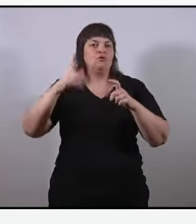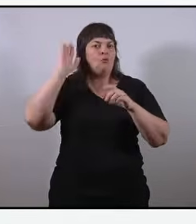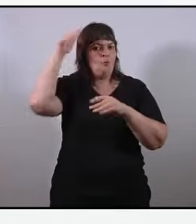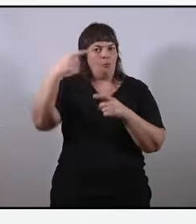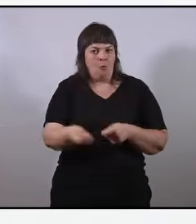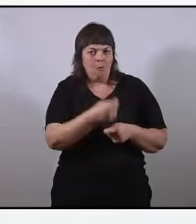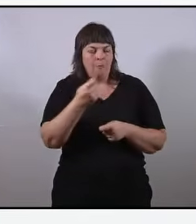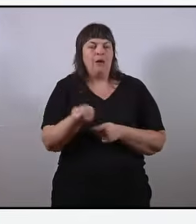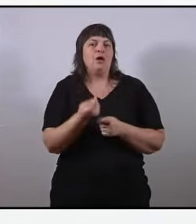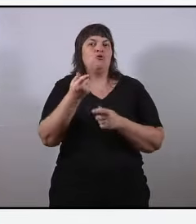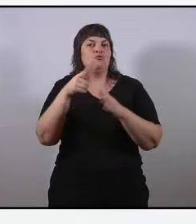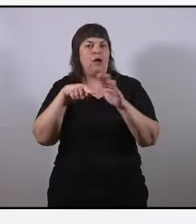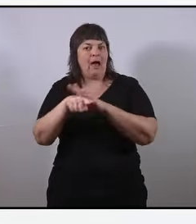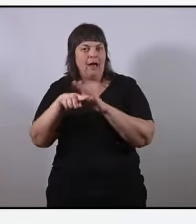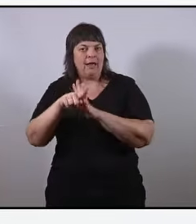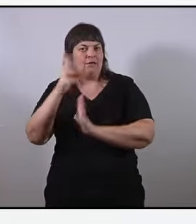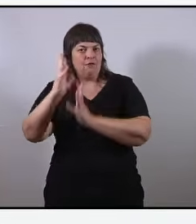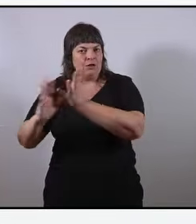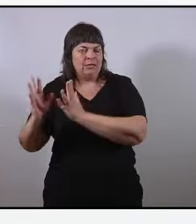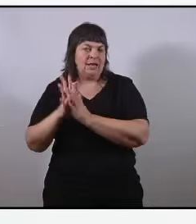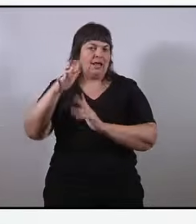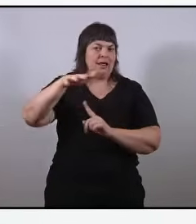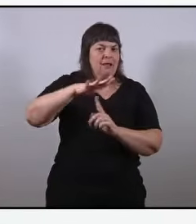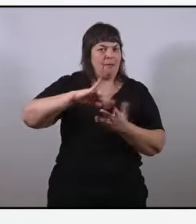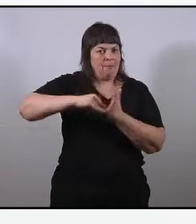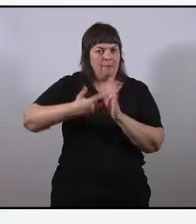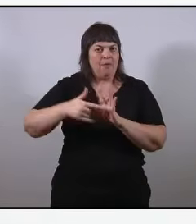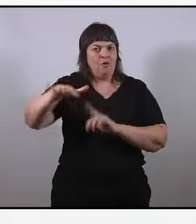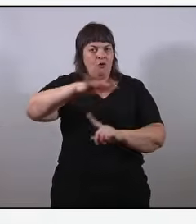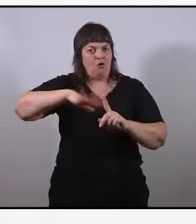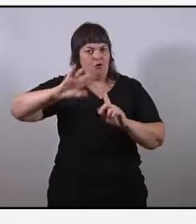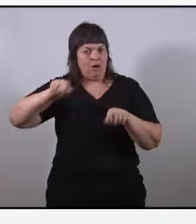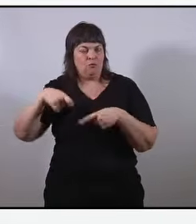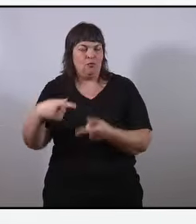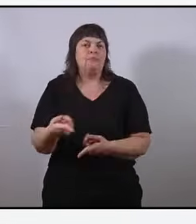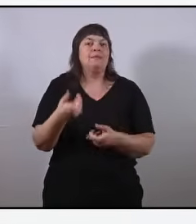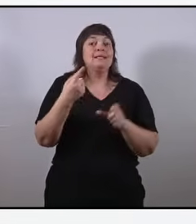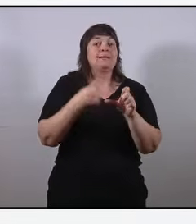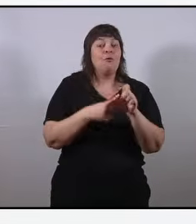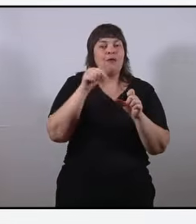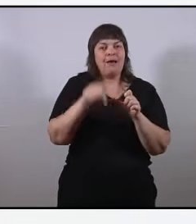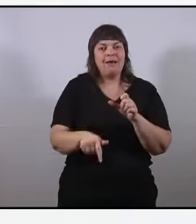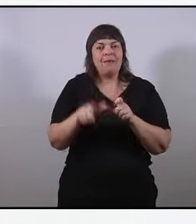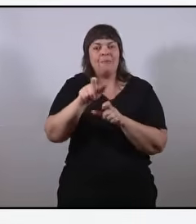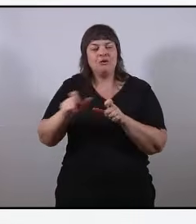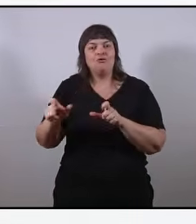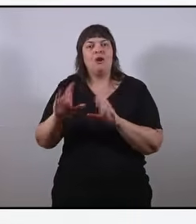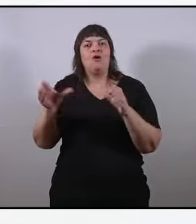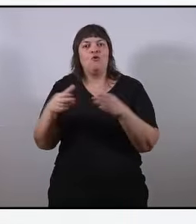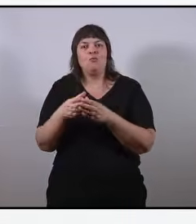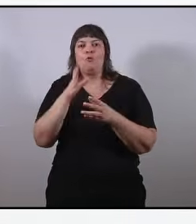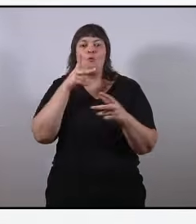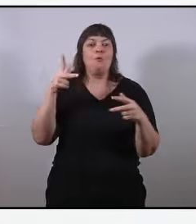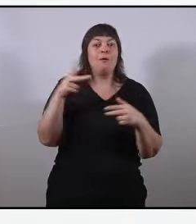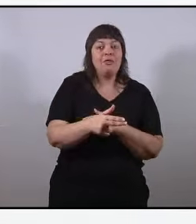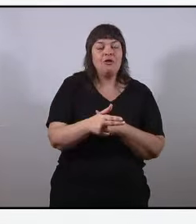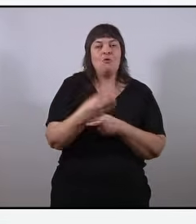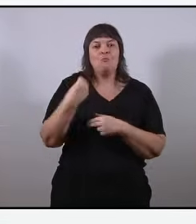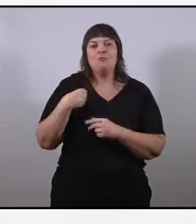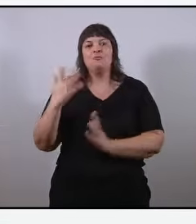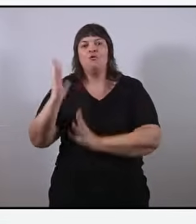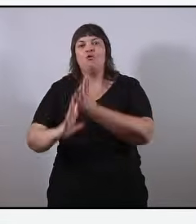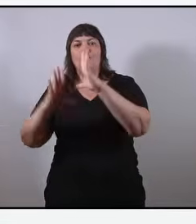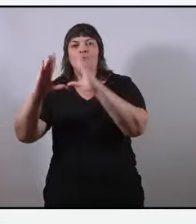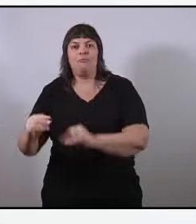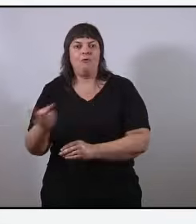del medio natural. Por primera vez, Extremadura cuenta con el mismo personal para prevención que para extinción